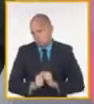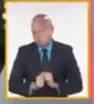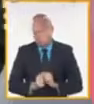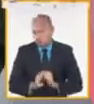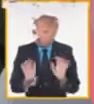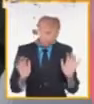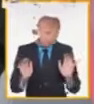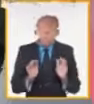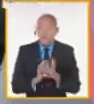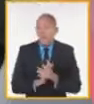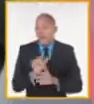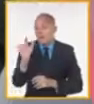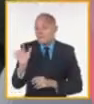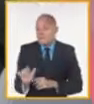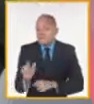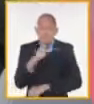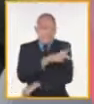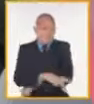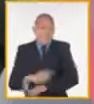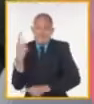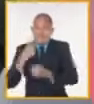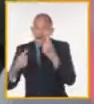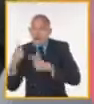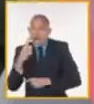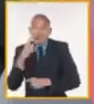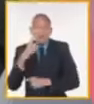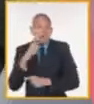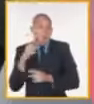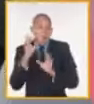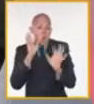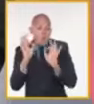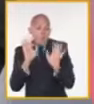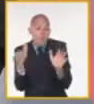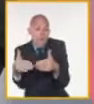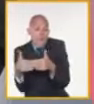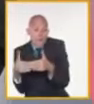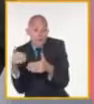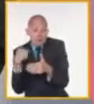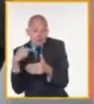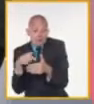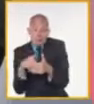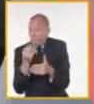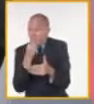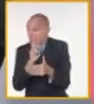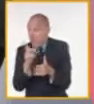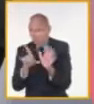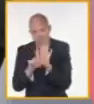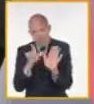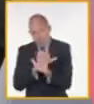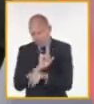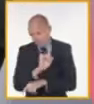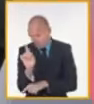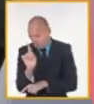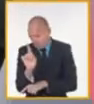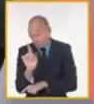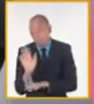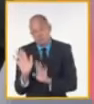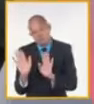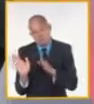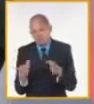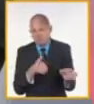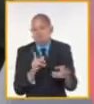tengan deben aplicar las medidas que correspondan a fin de evitar que continúen accionando así en segundo